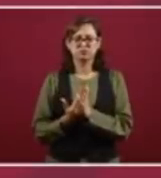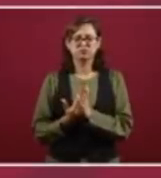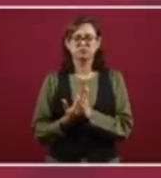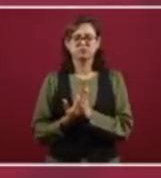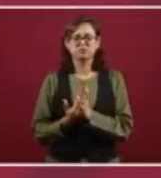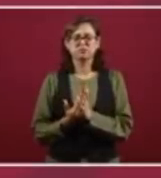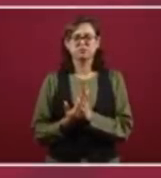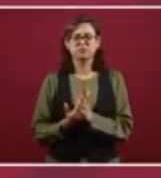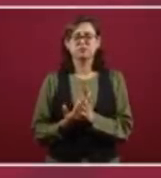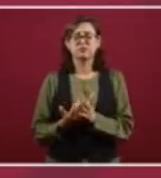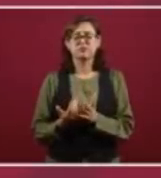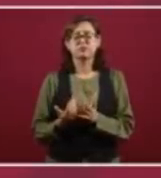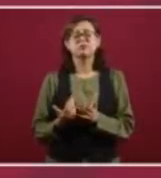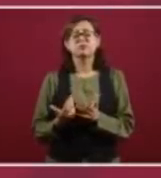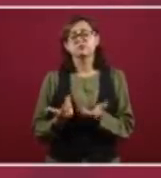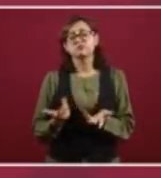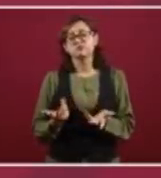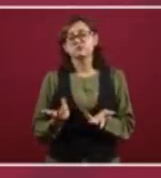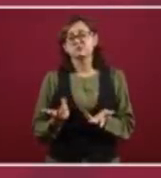a pesar de